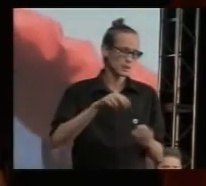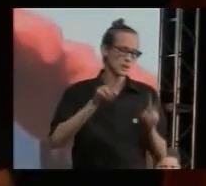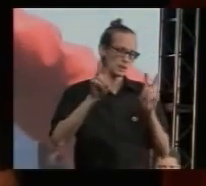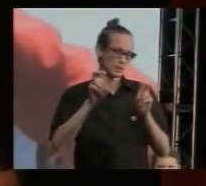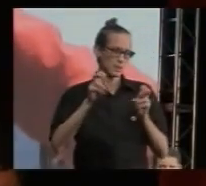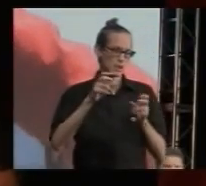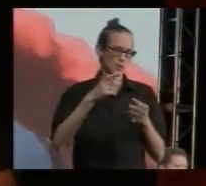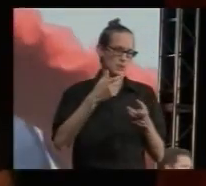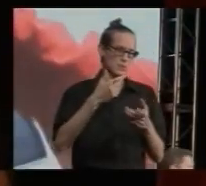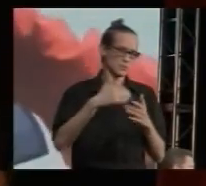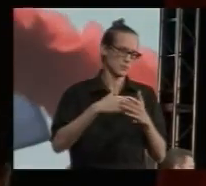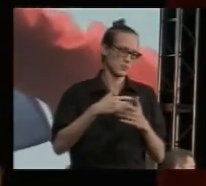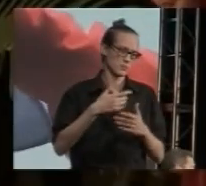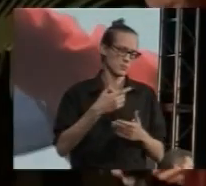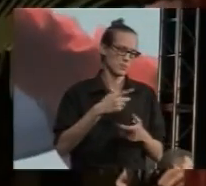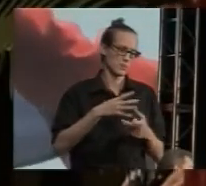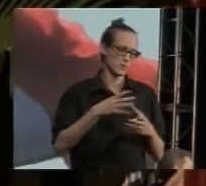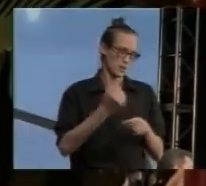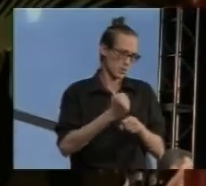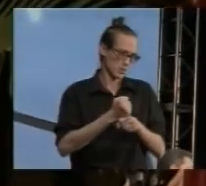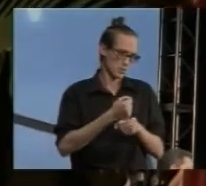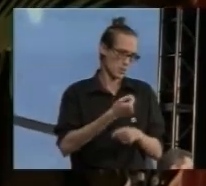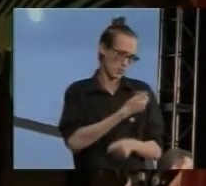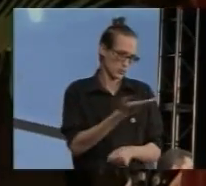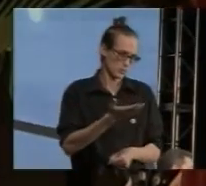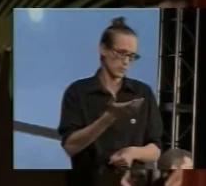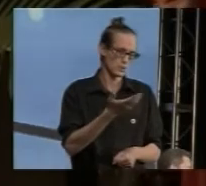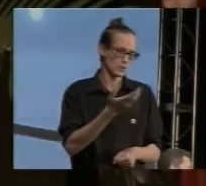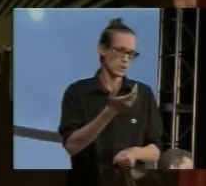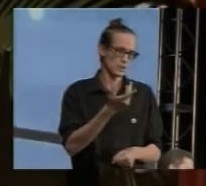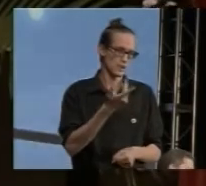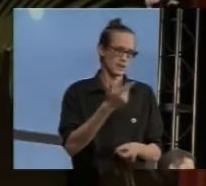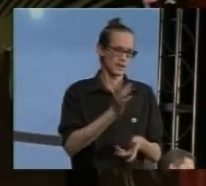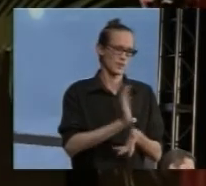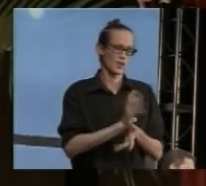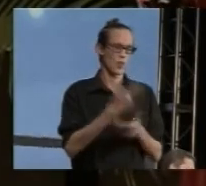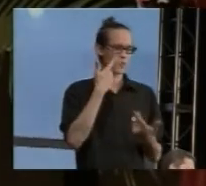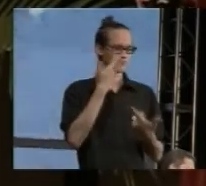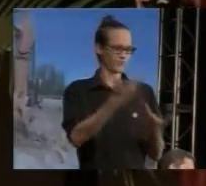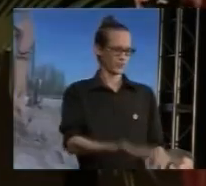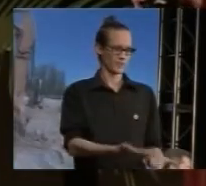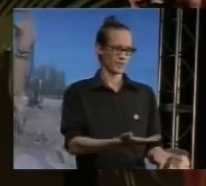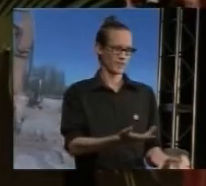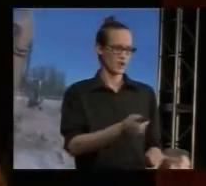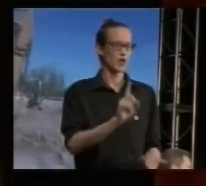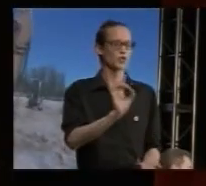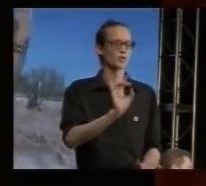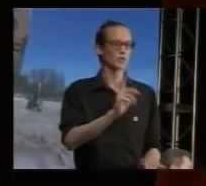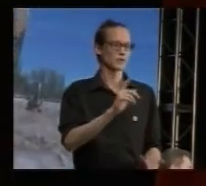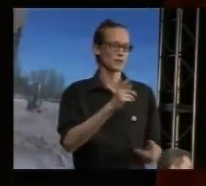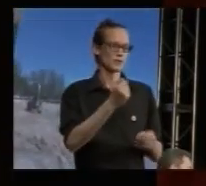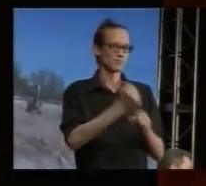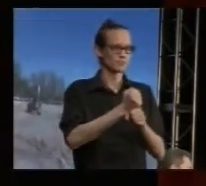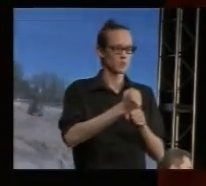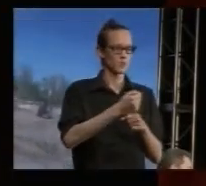privada es un ejemplo, no solo por las mejoras que benefician a los paranaenses, sino también por el